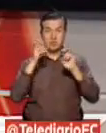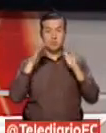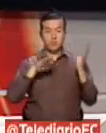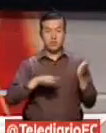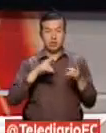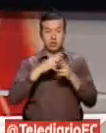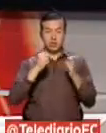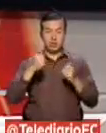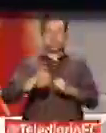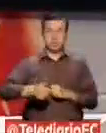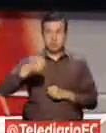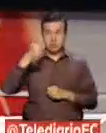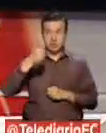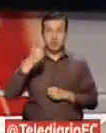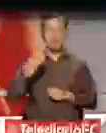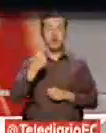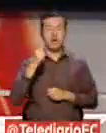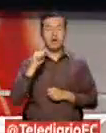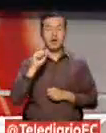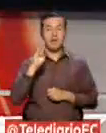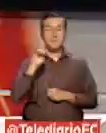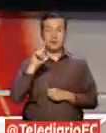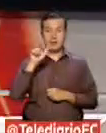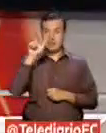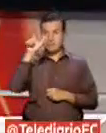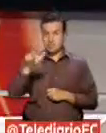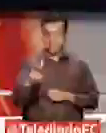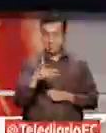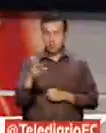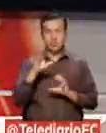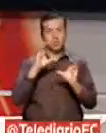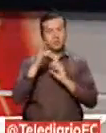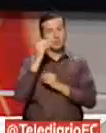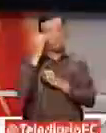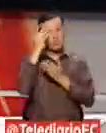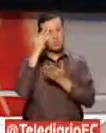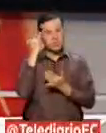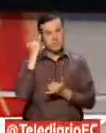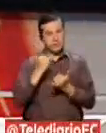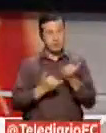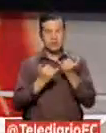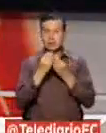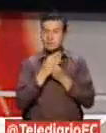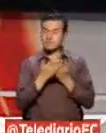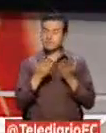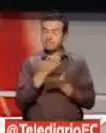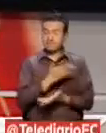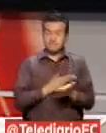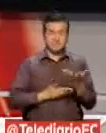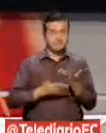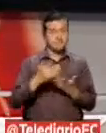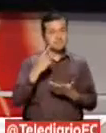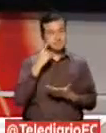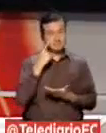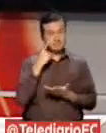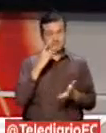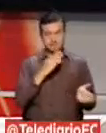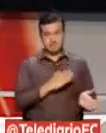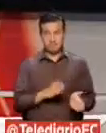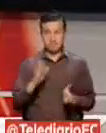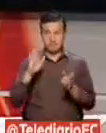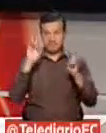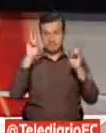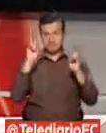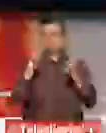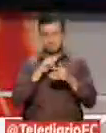del excomandante de la FAE, Jorge Gabela. Hablaremos sobre el informe final en este caso y los alcances de su